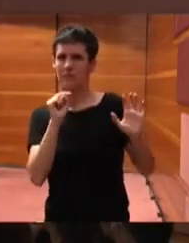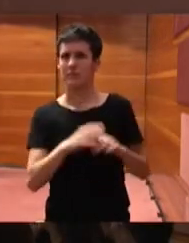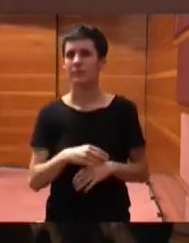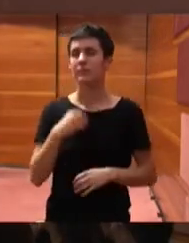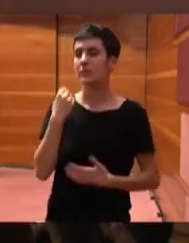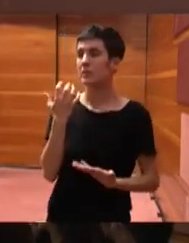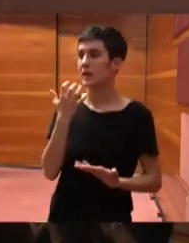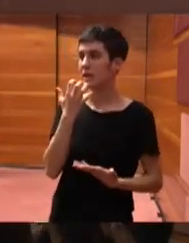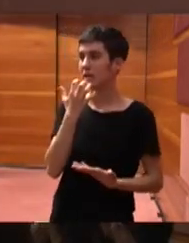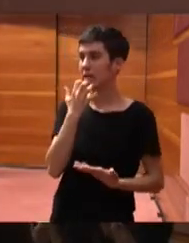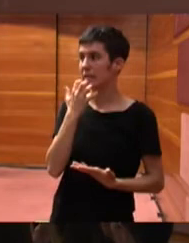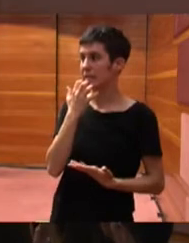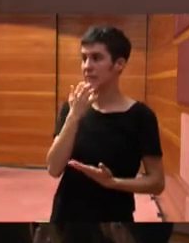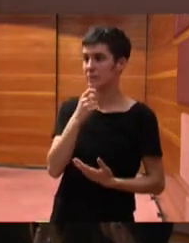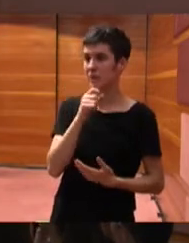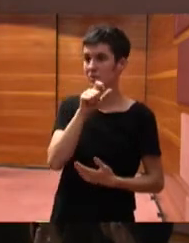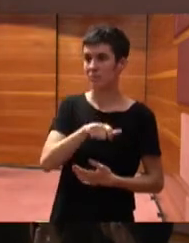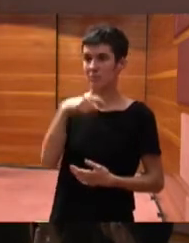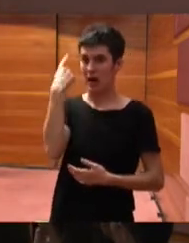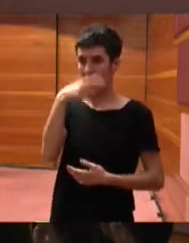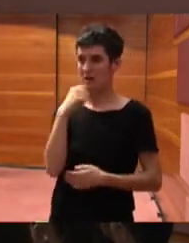Veo que sí, no veo caras como que hacen así.